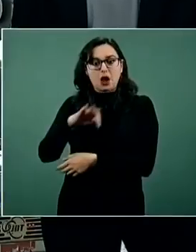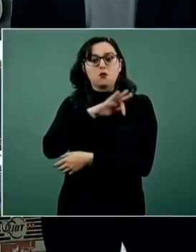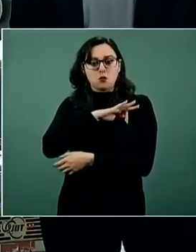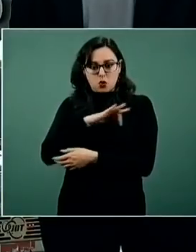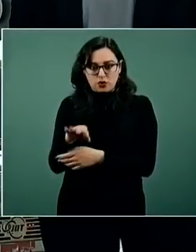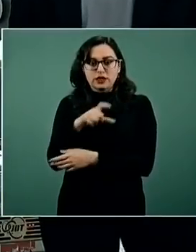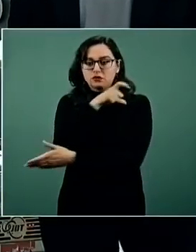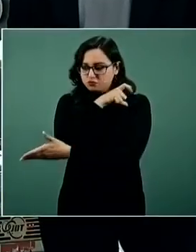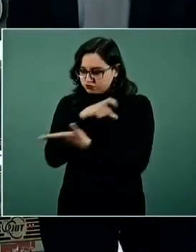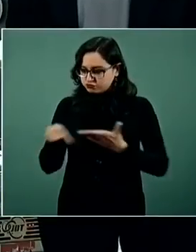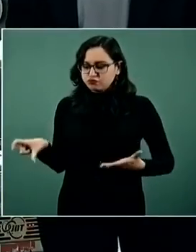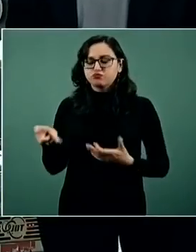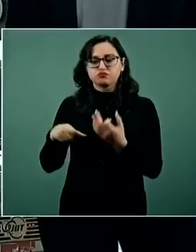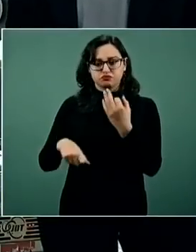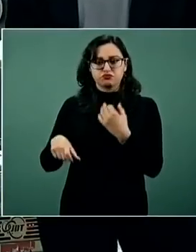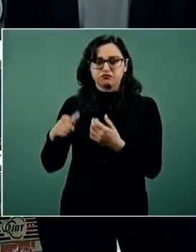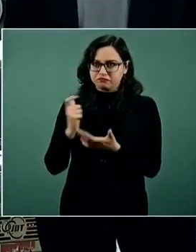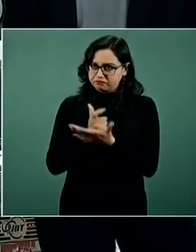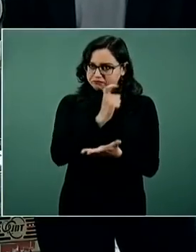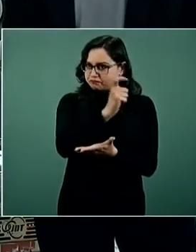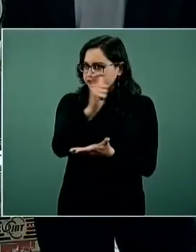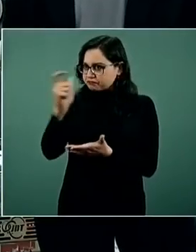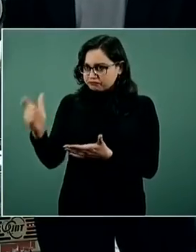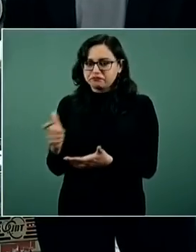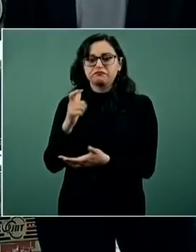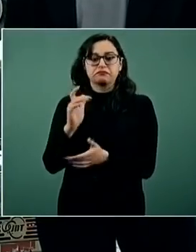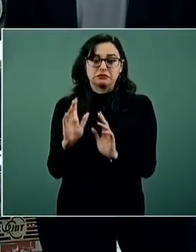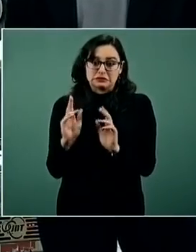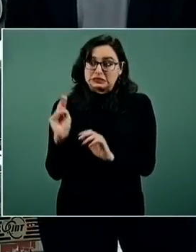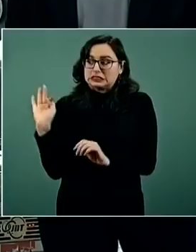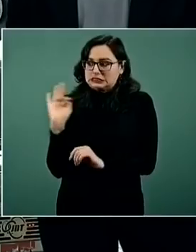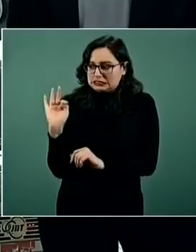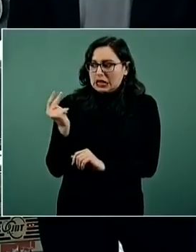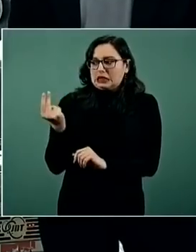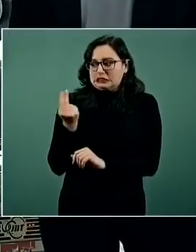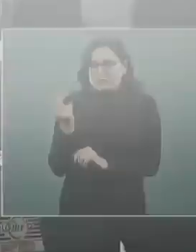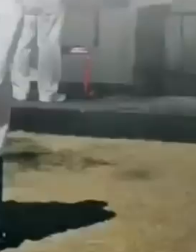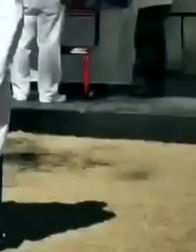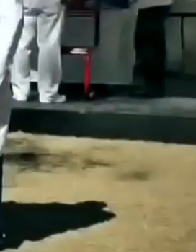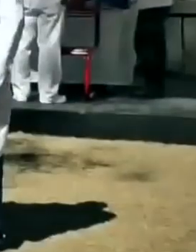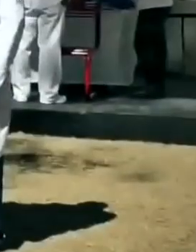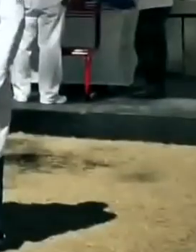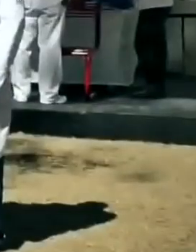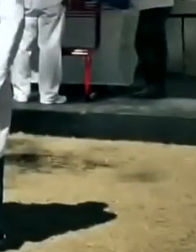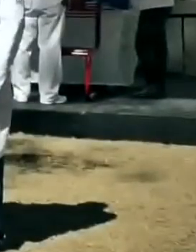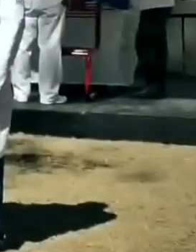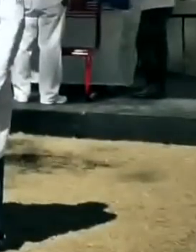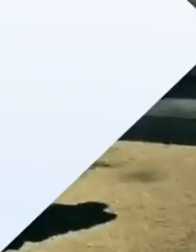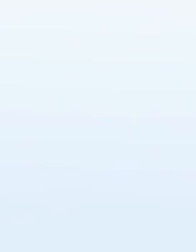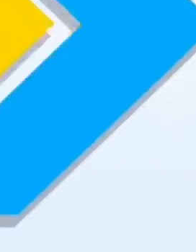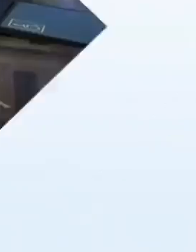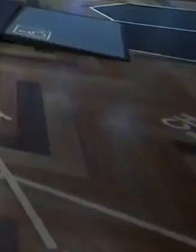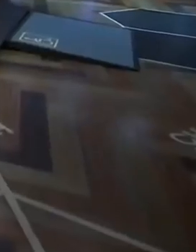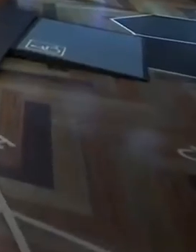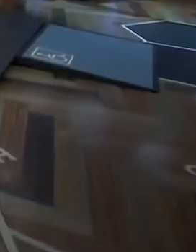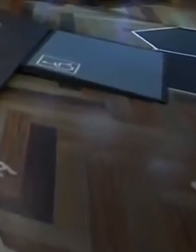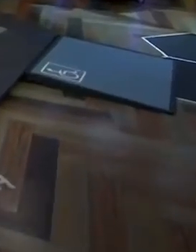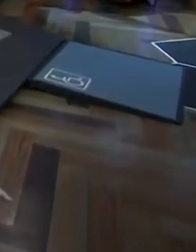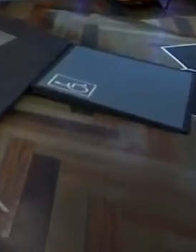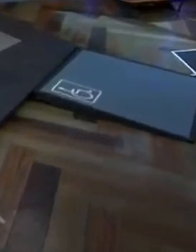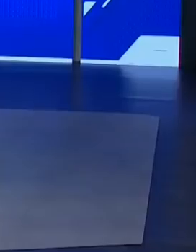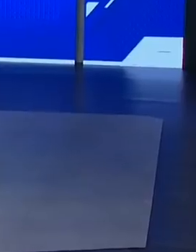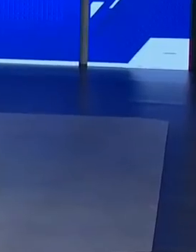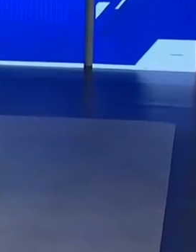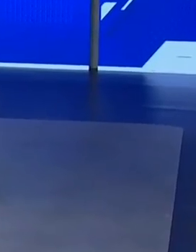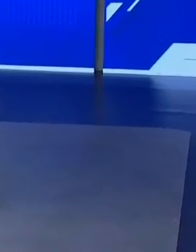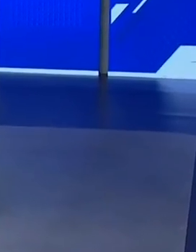espacio fiscal para poder responder satisfactoriamente si hubiera necesidad de contratos adicionales. De Pisicorre, Karina Muñoz. Bueno,